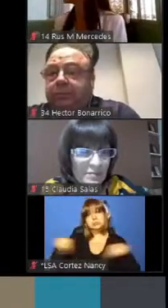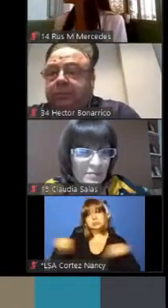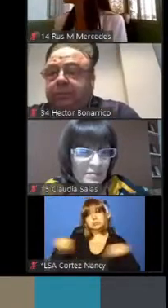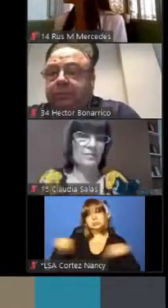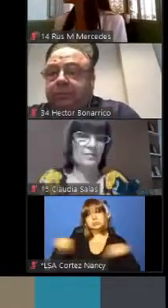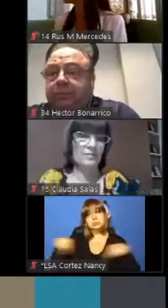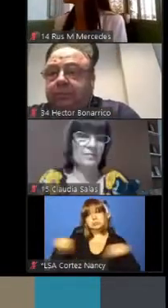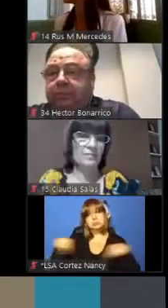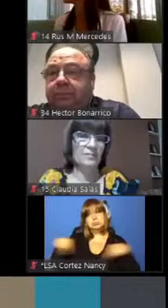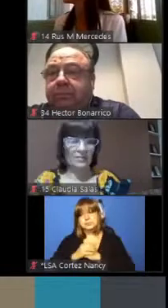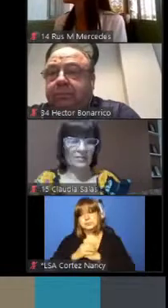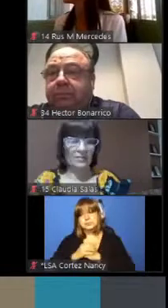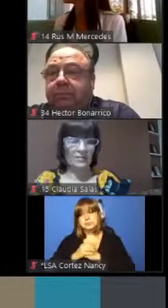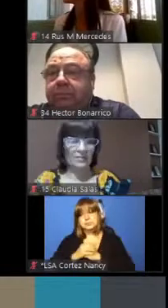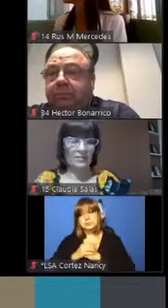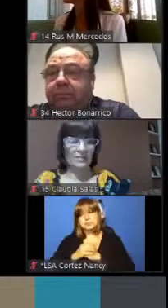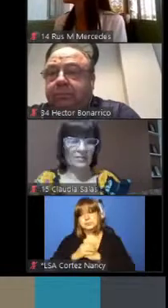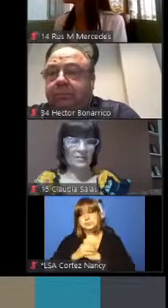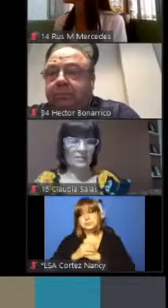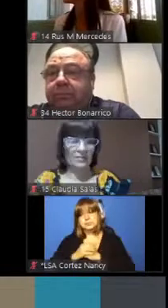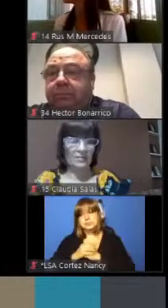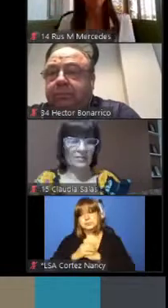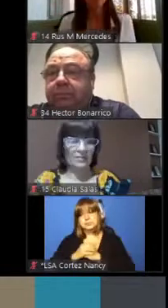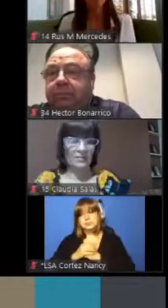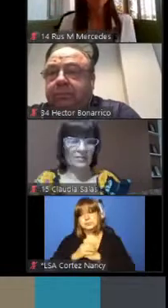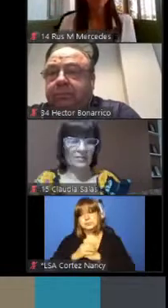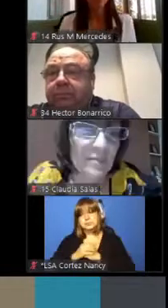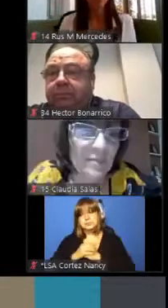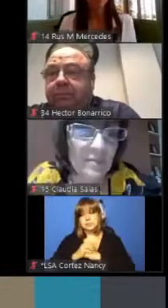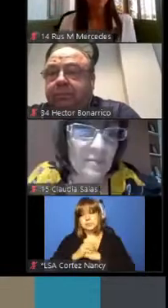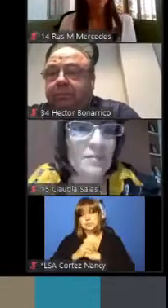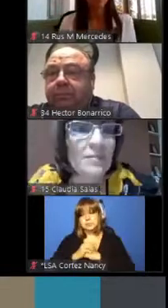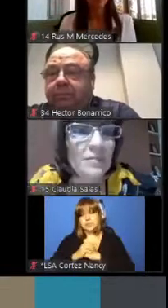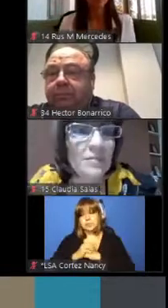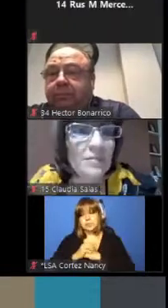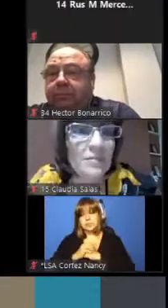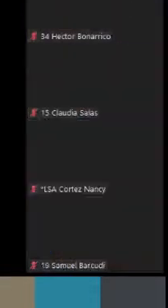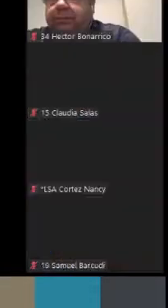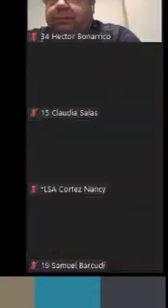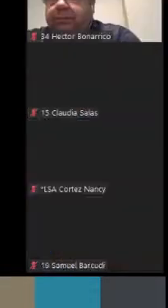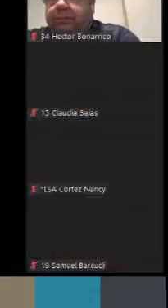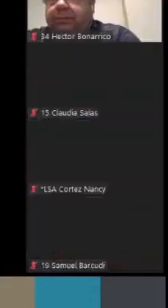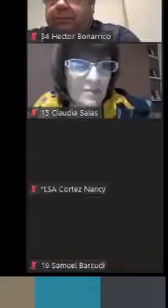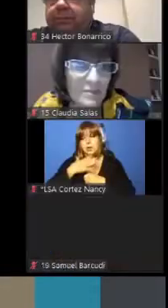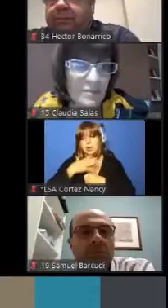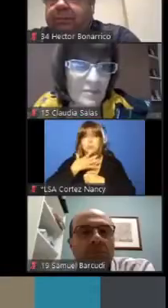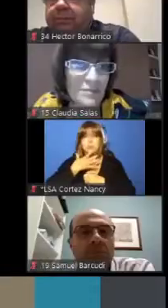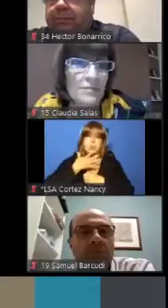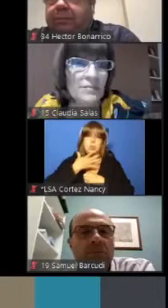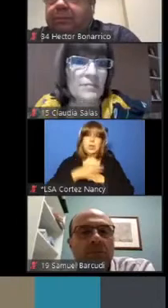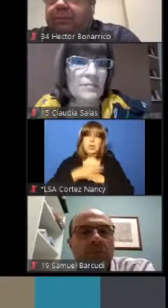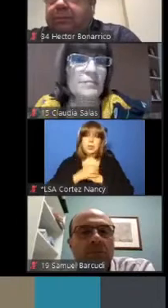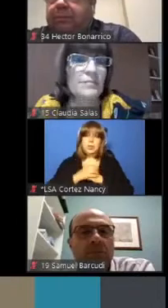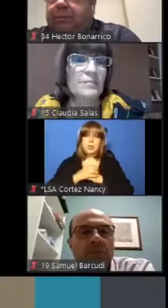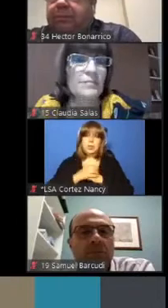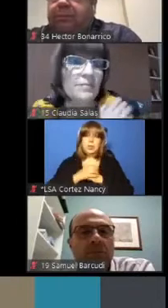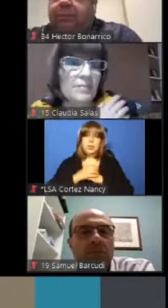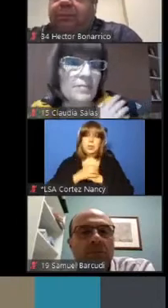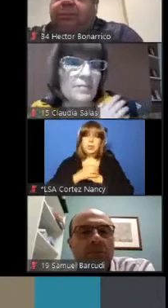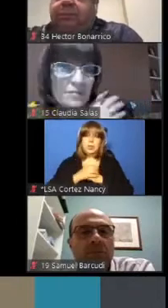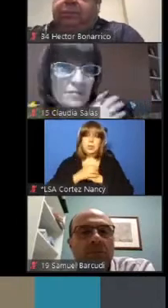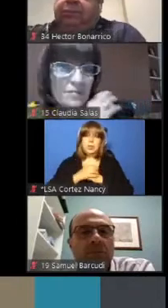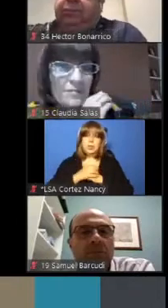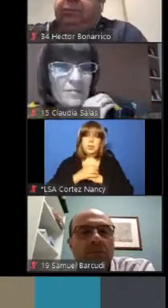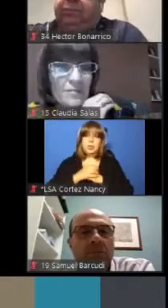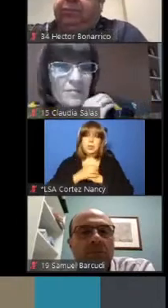importantes para debatir por qué yo entiendo que una parte del reclamo que hace el